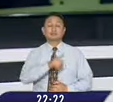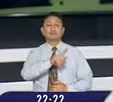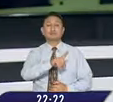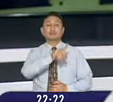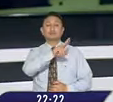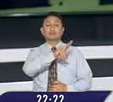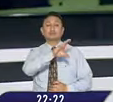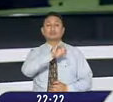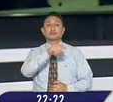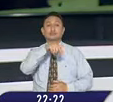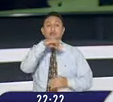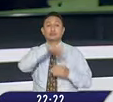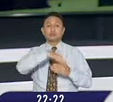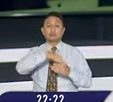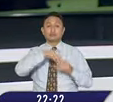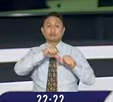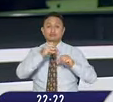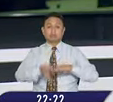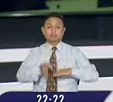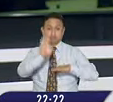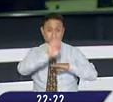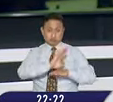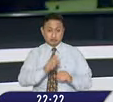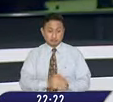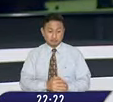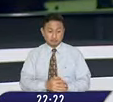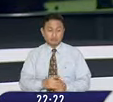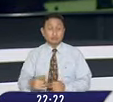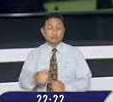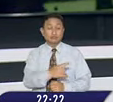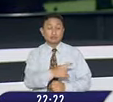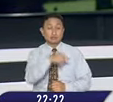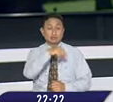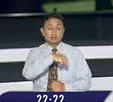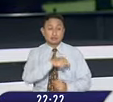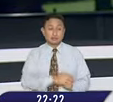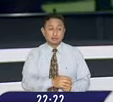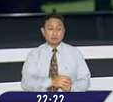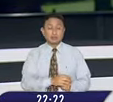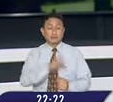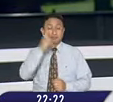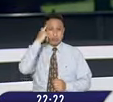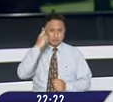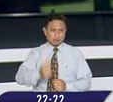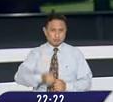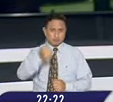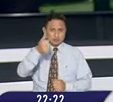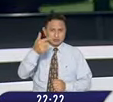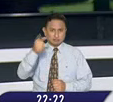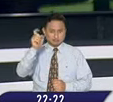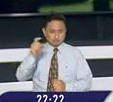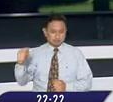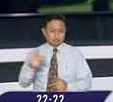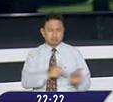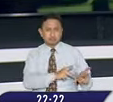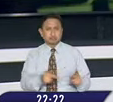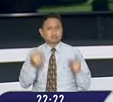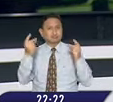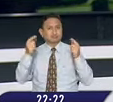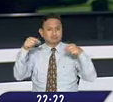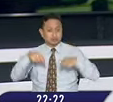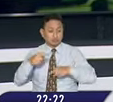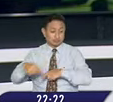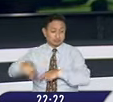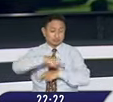120 votos, el Pleno de la Asamblea Nacional condenó los atentados y exhortó al gobierno a cumplir con un plan de acción para combatir